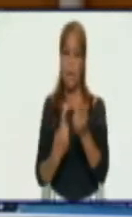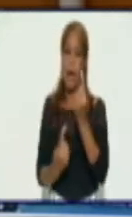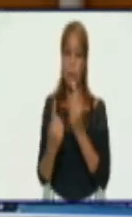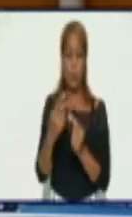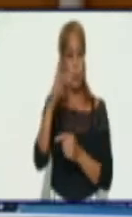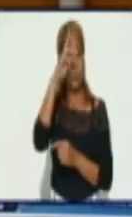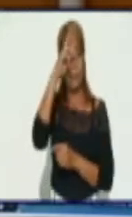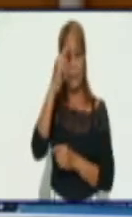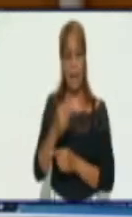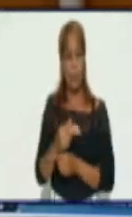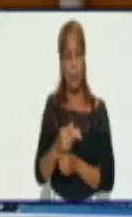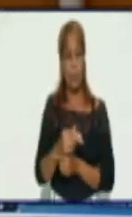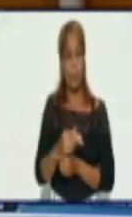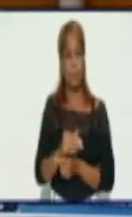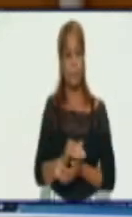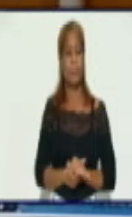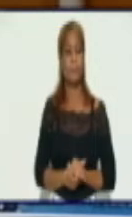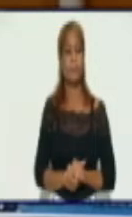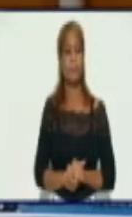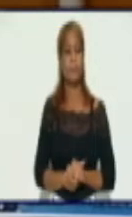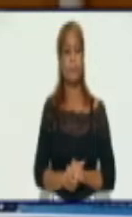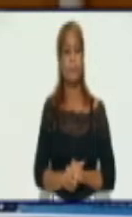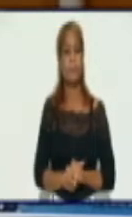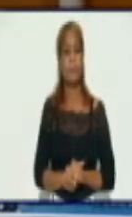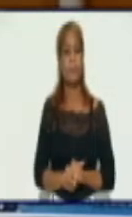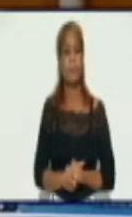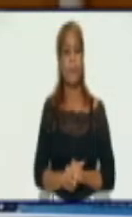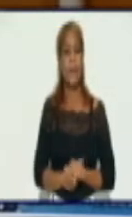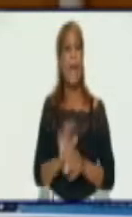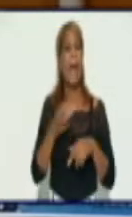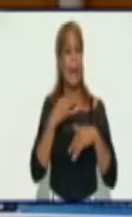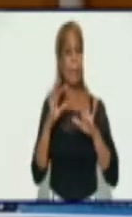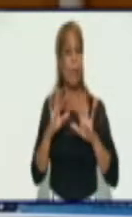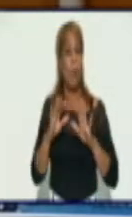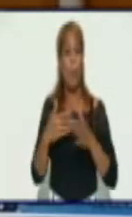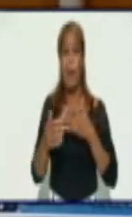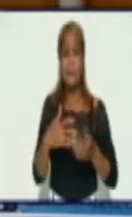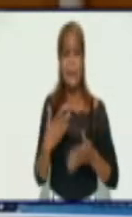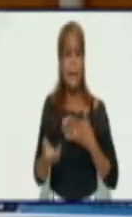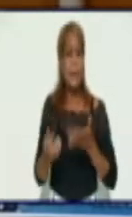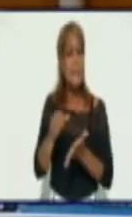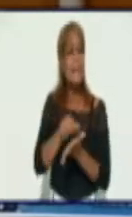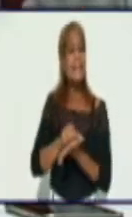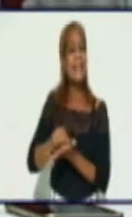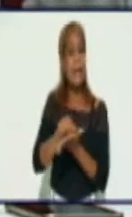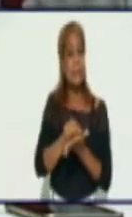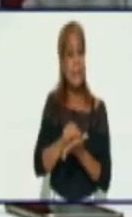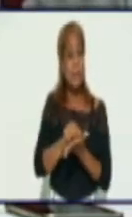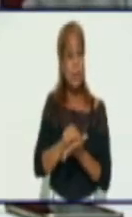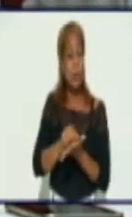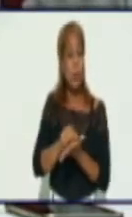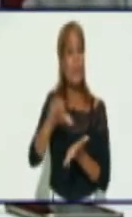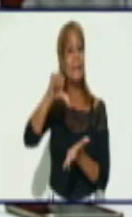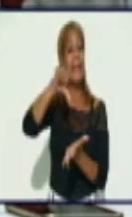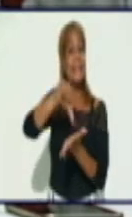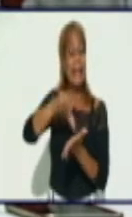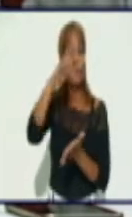pasivo son los que le toca y por servicios vitales porque actividades incluso del propio sistema de salud que puede